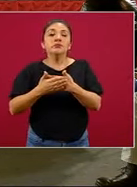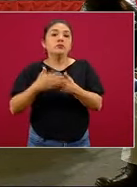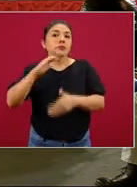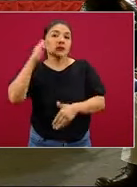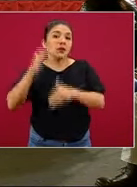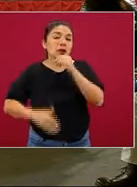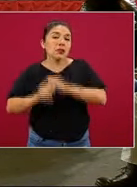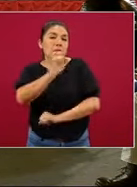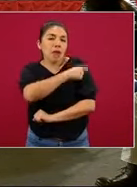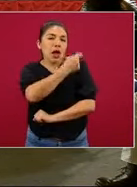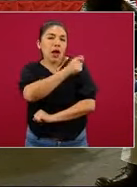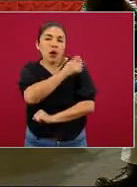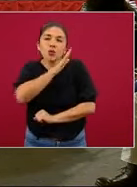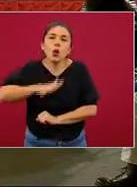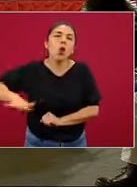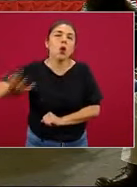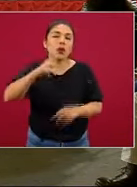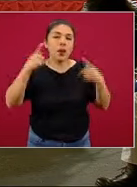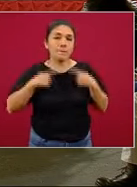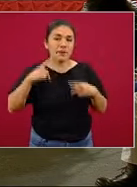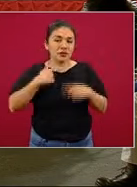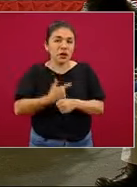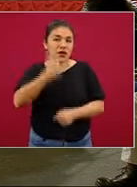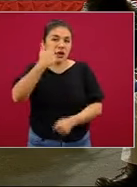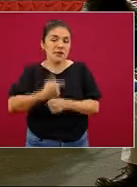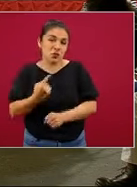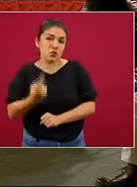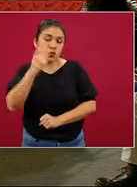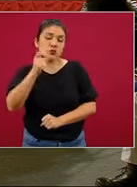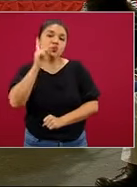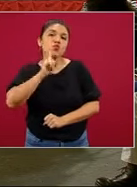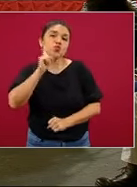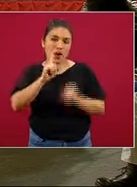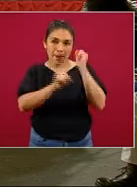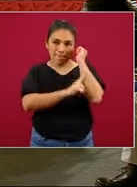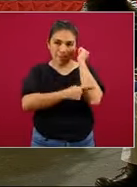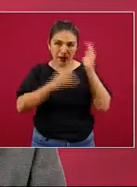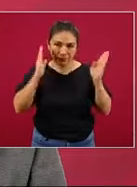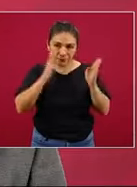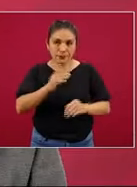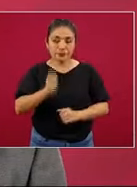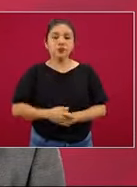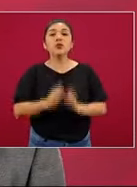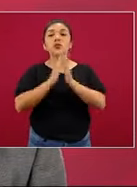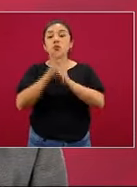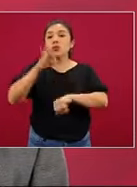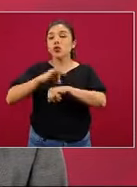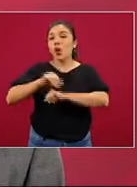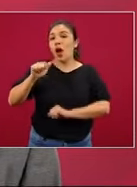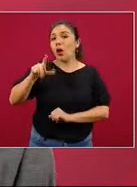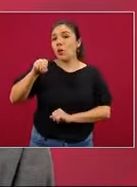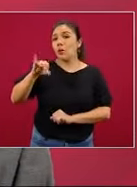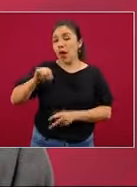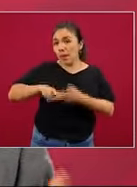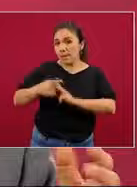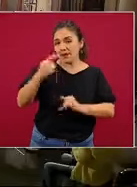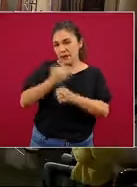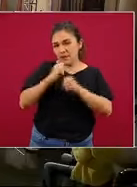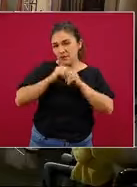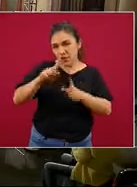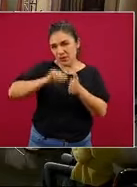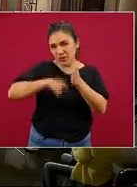termine de vacunar a todas las poblaciones de riesgo, una de ellas embarazadas. Le pido al doctor Alomía si empieza con el informe técnico y